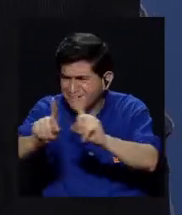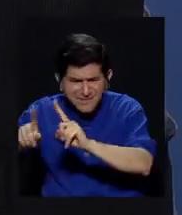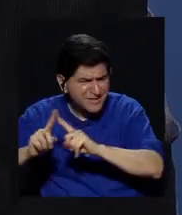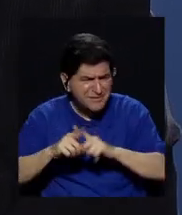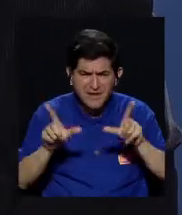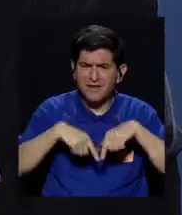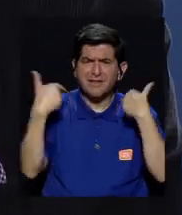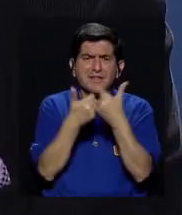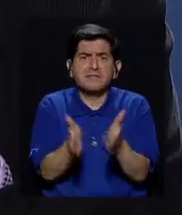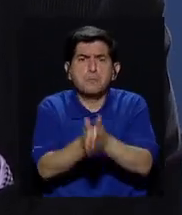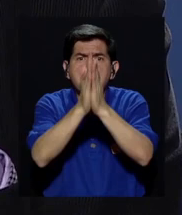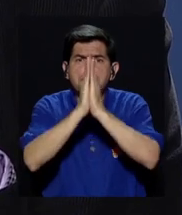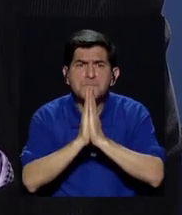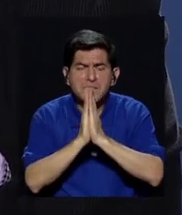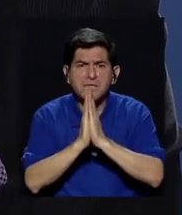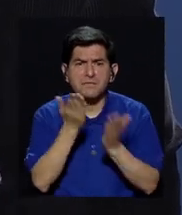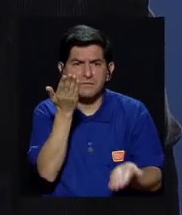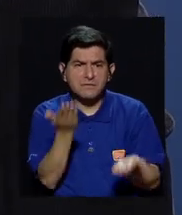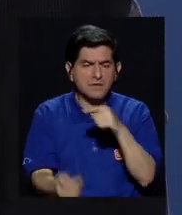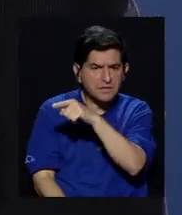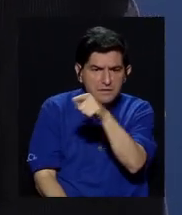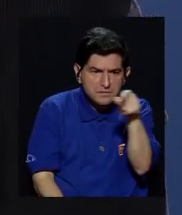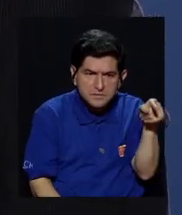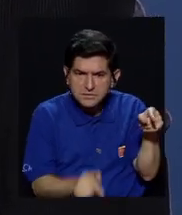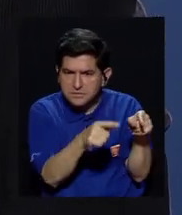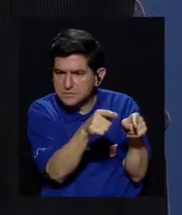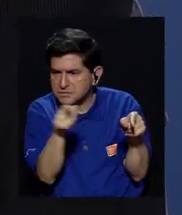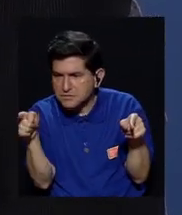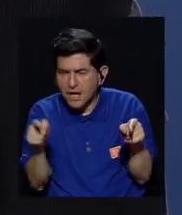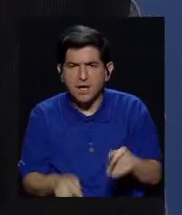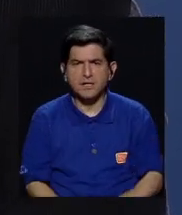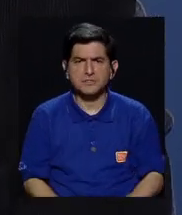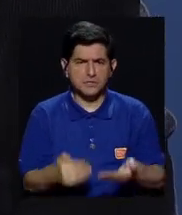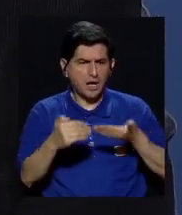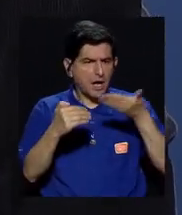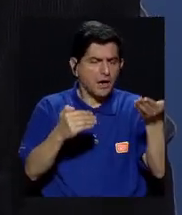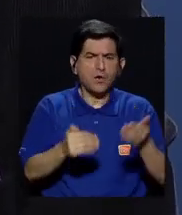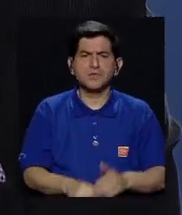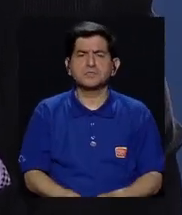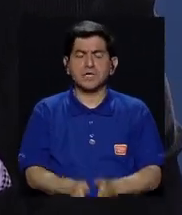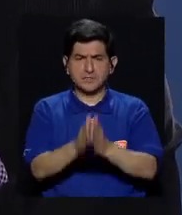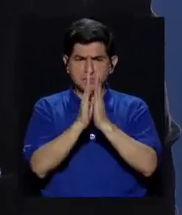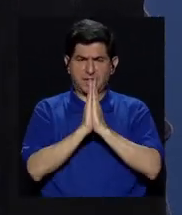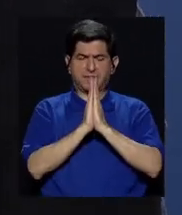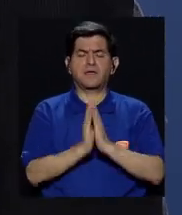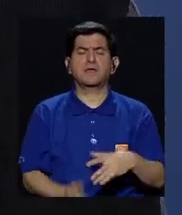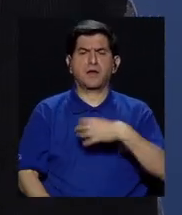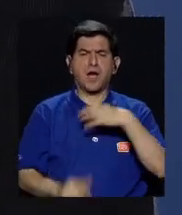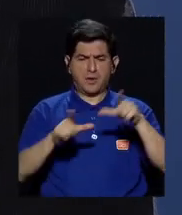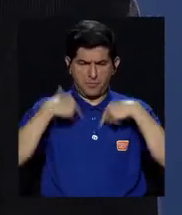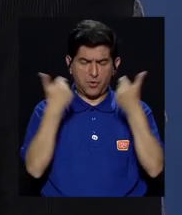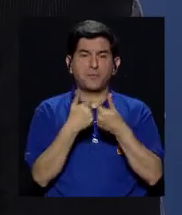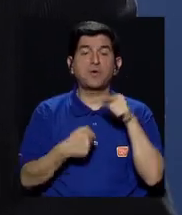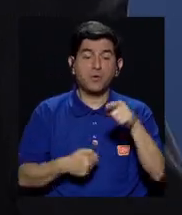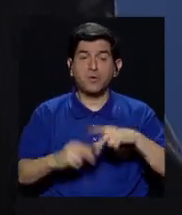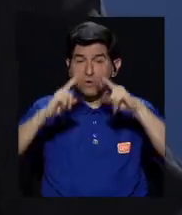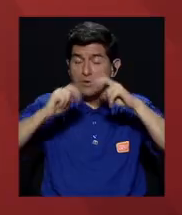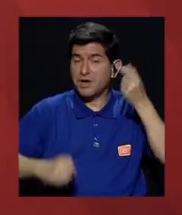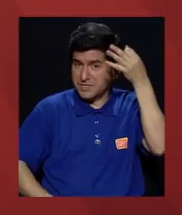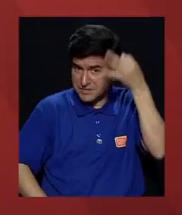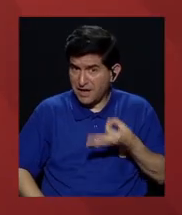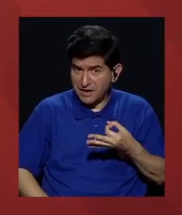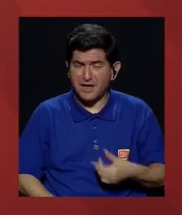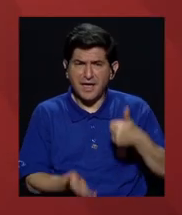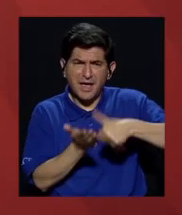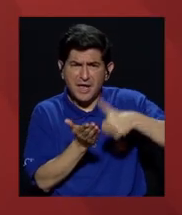que piden de determinadas prerrogativas de quien gobierna para su sector determinado con esa lectura podríamos